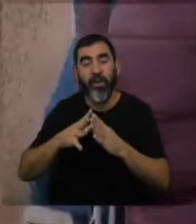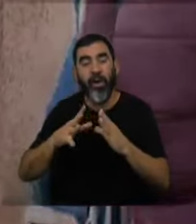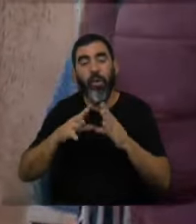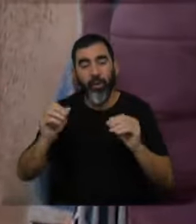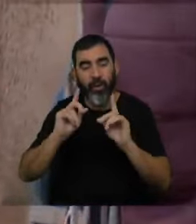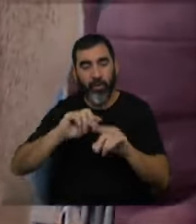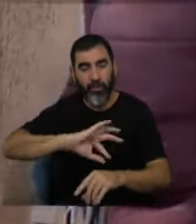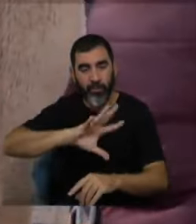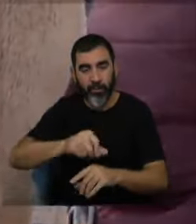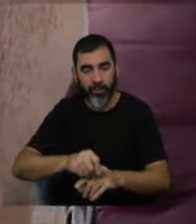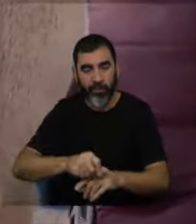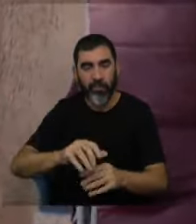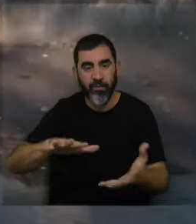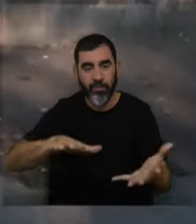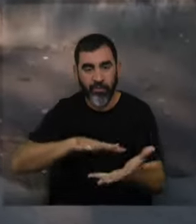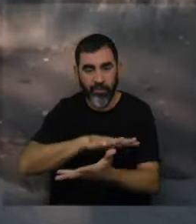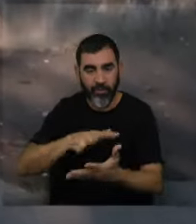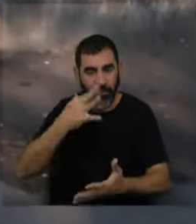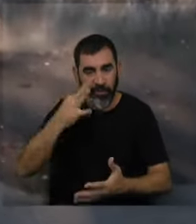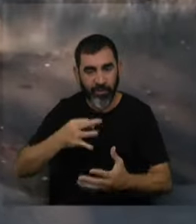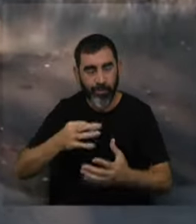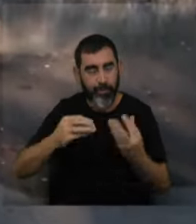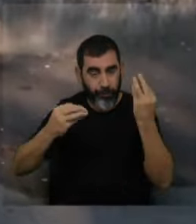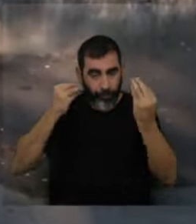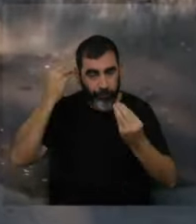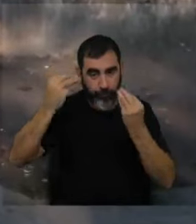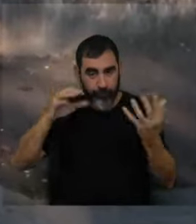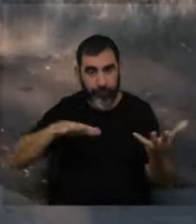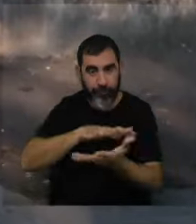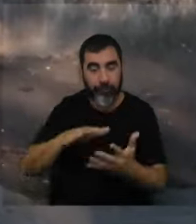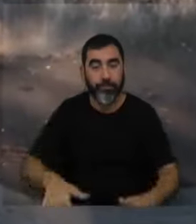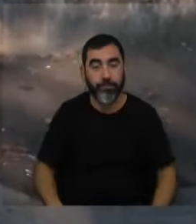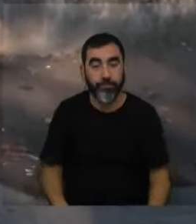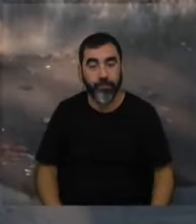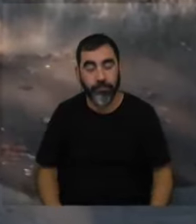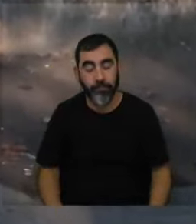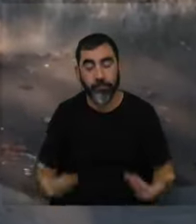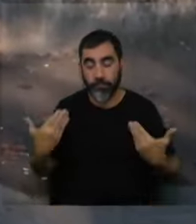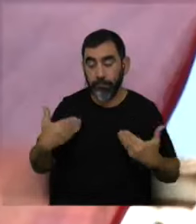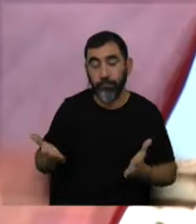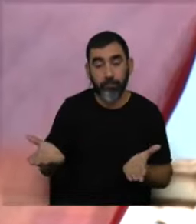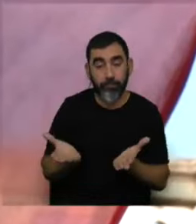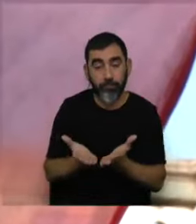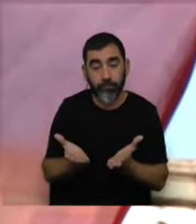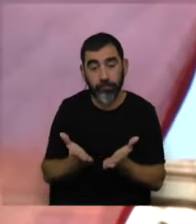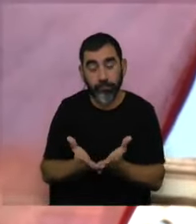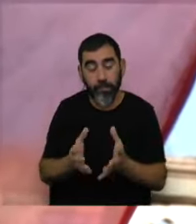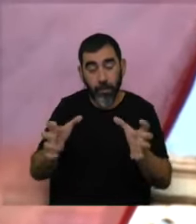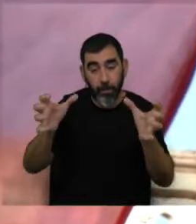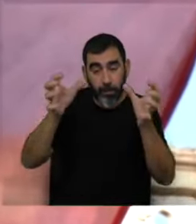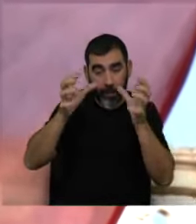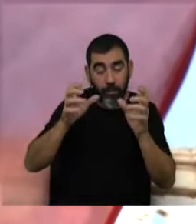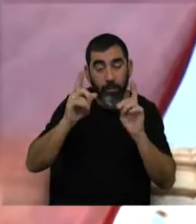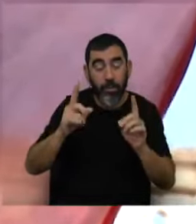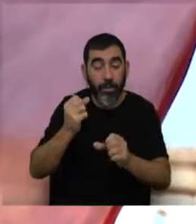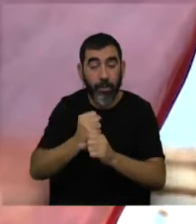robos estamos en una situación que que se ha desbordado en todo sentido la integridad de los estudiantes está en peligro y también la